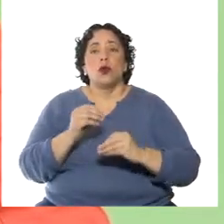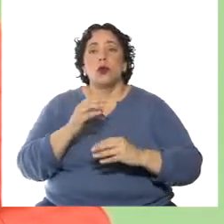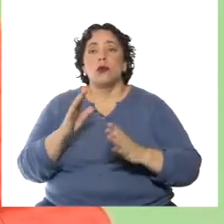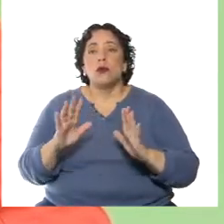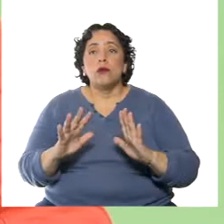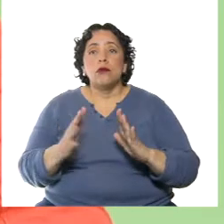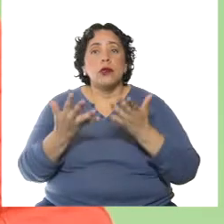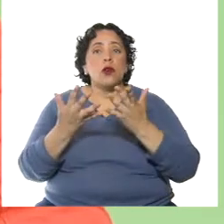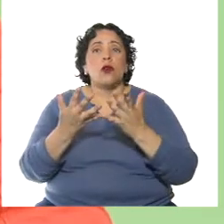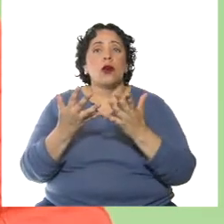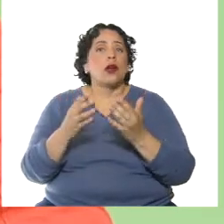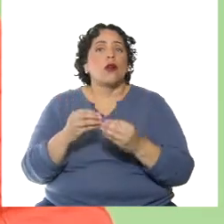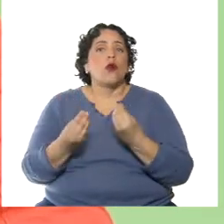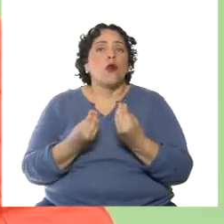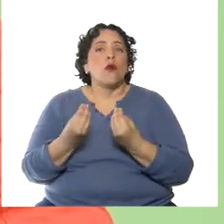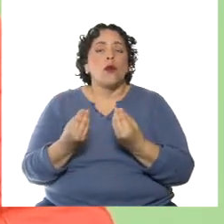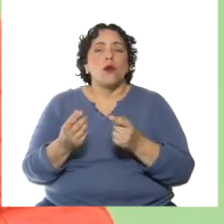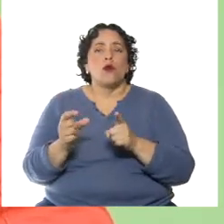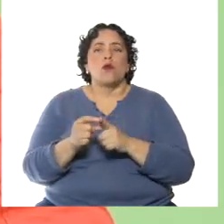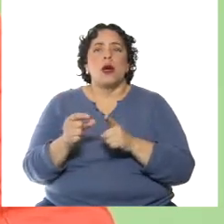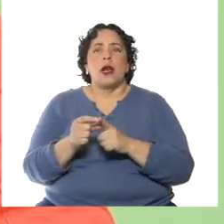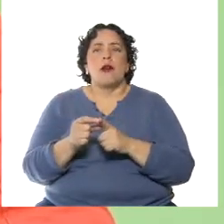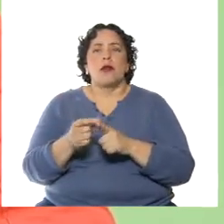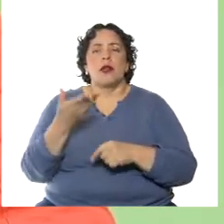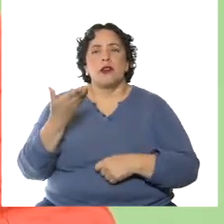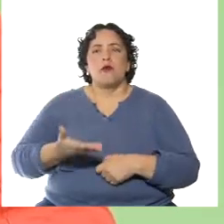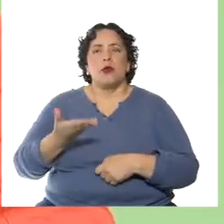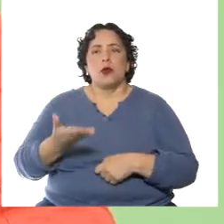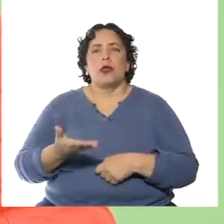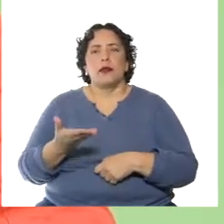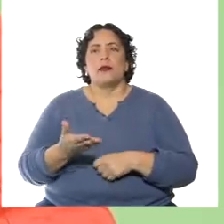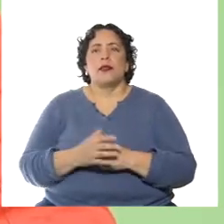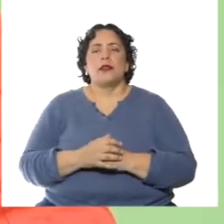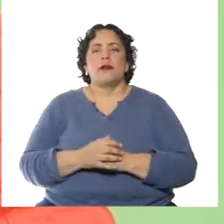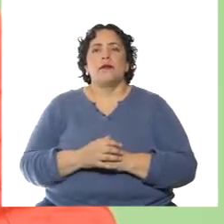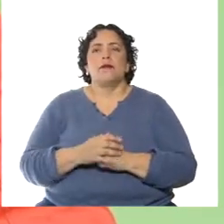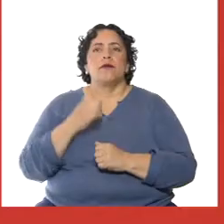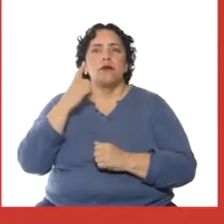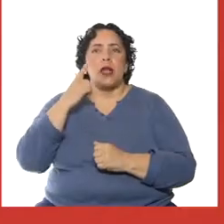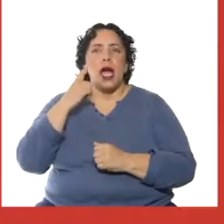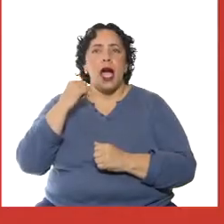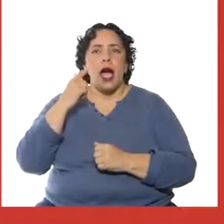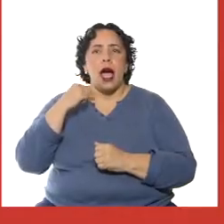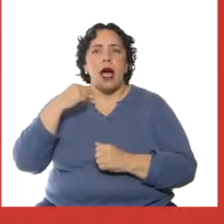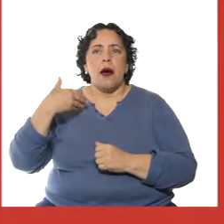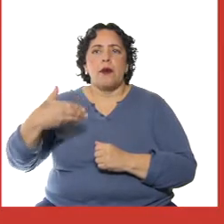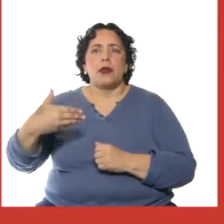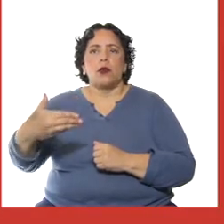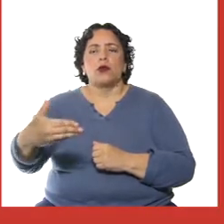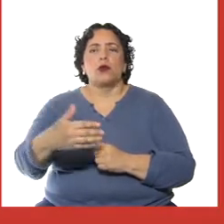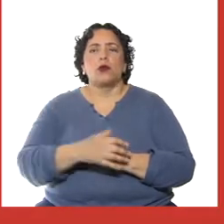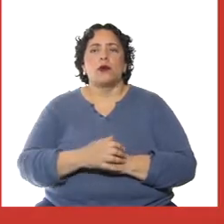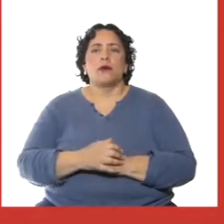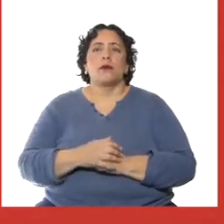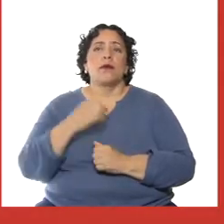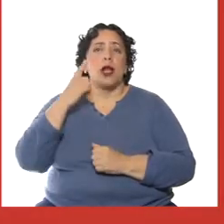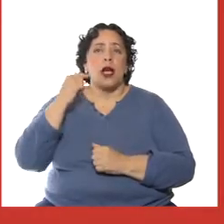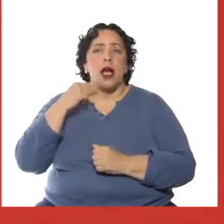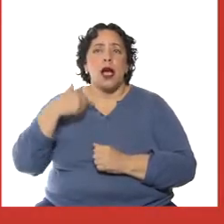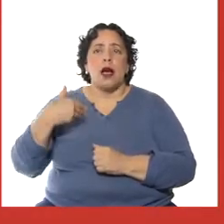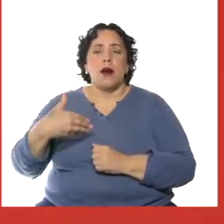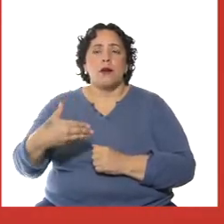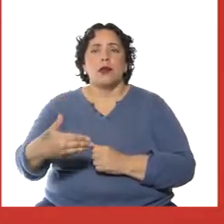una palabra importante que es hábitos. ¿Sí? Los